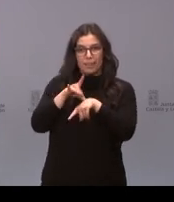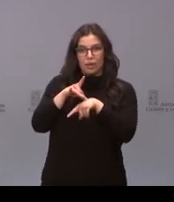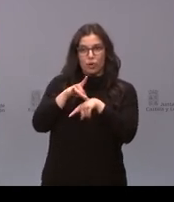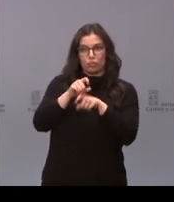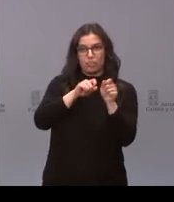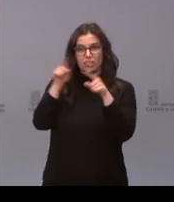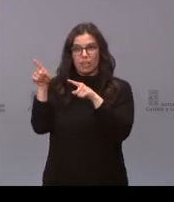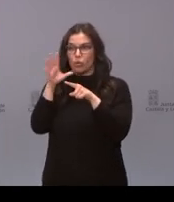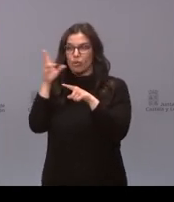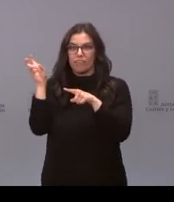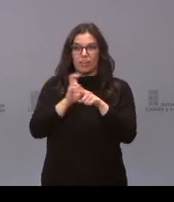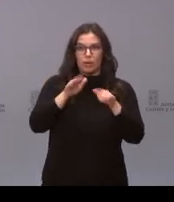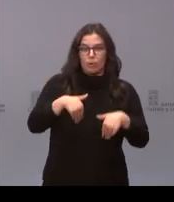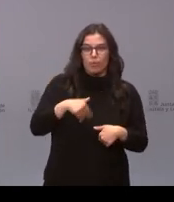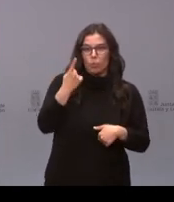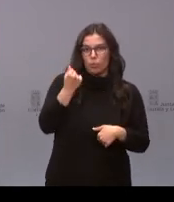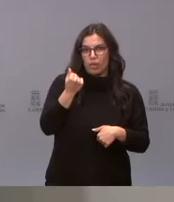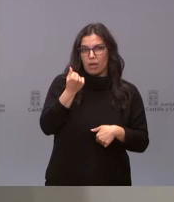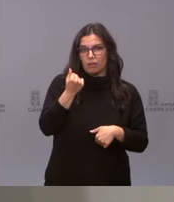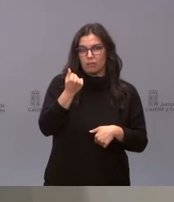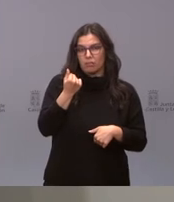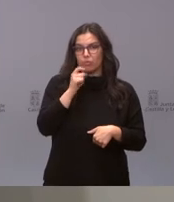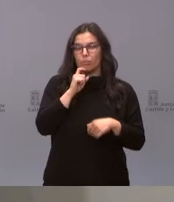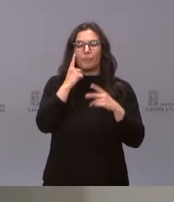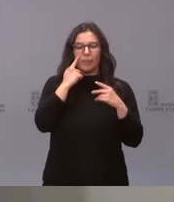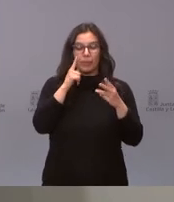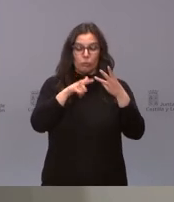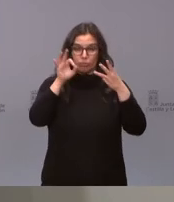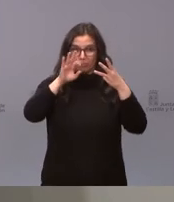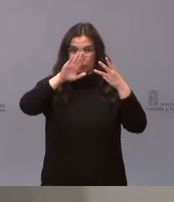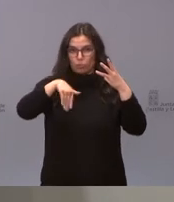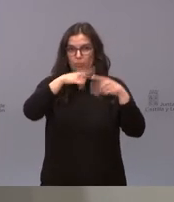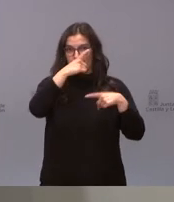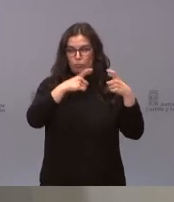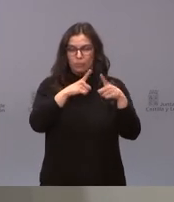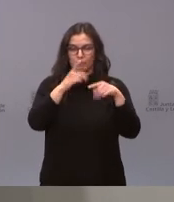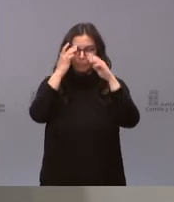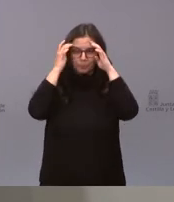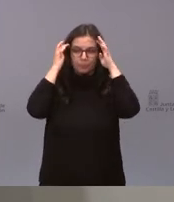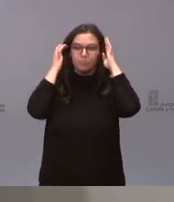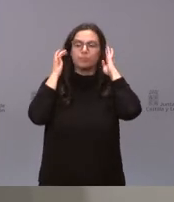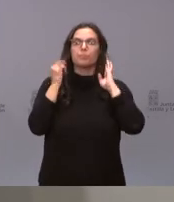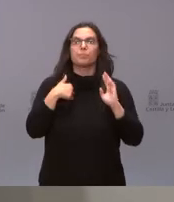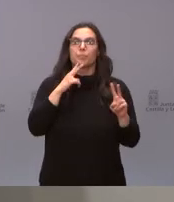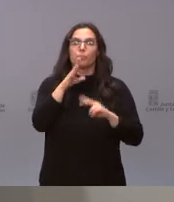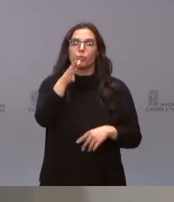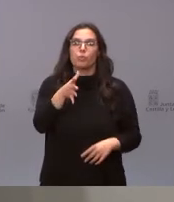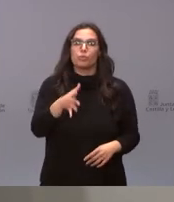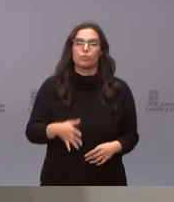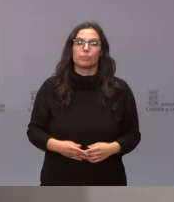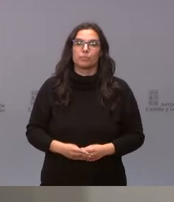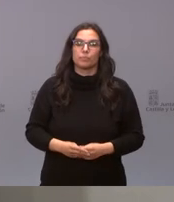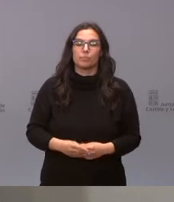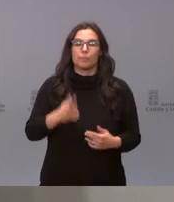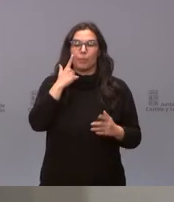esto es posible que nuestras temas gracias no vamos a empezar por el último porque vamos